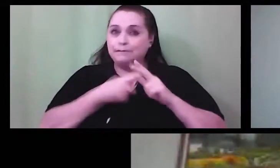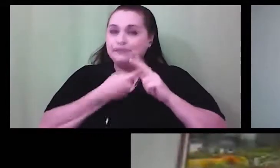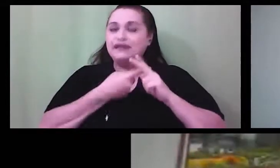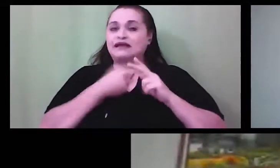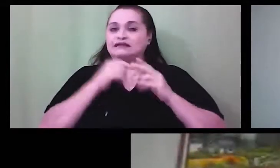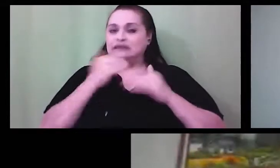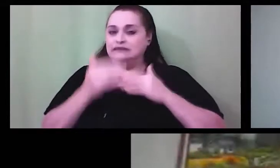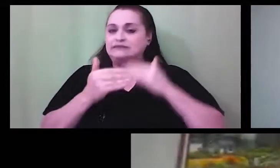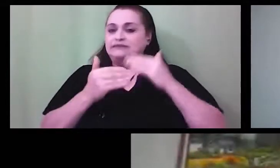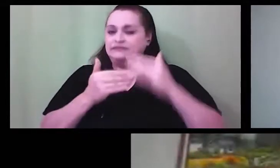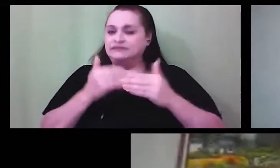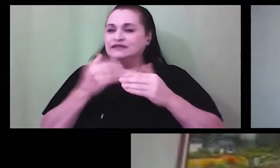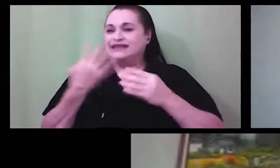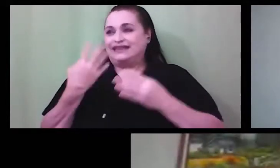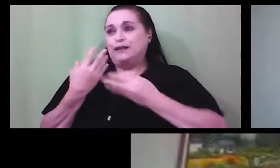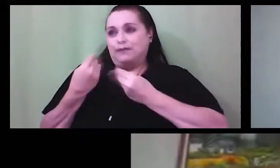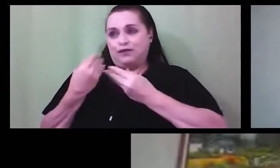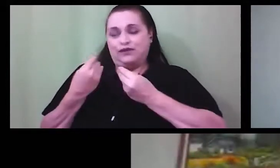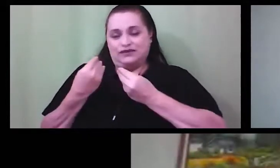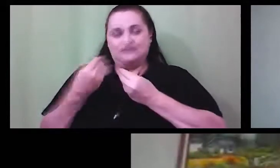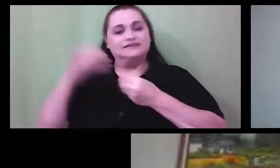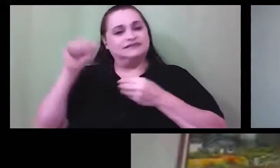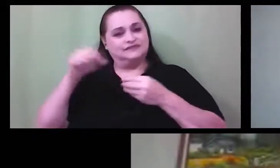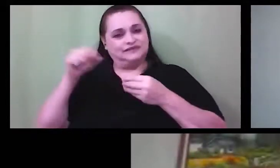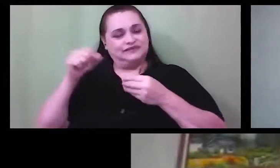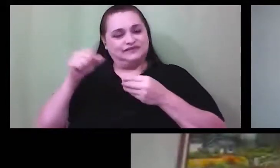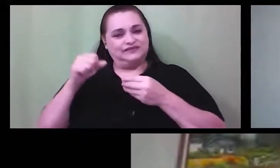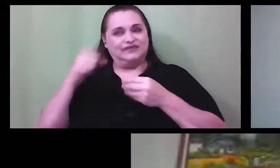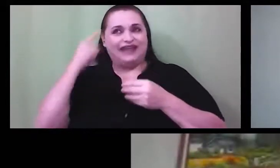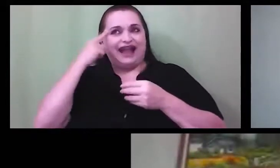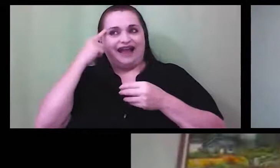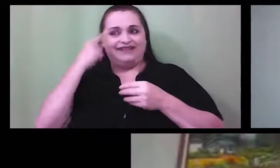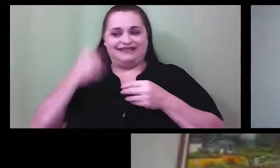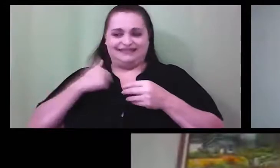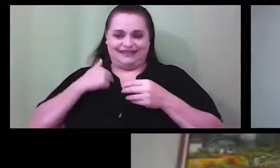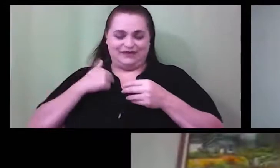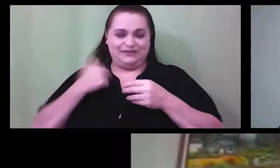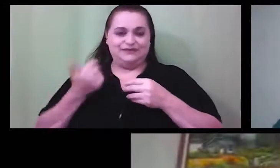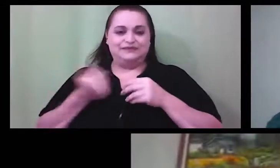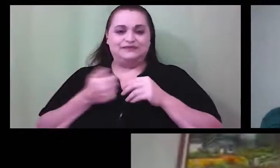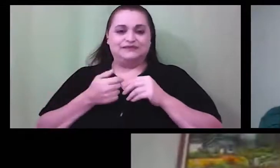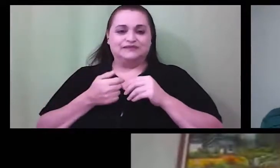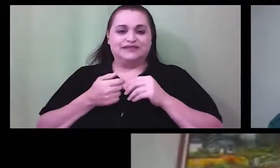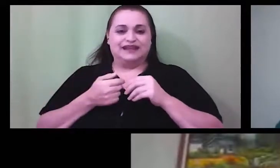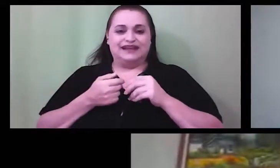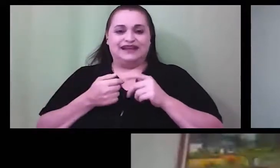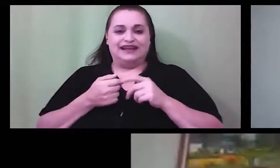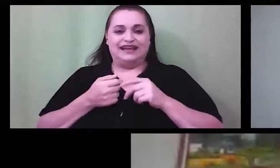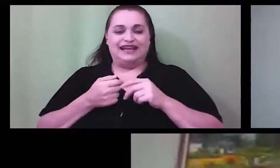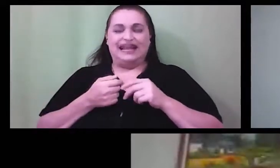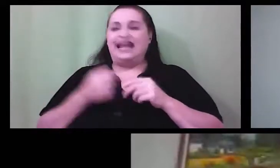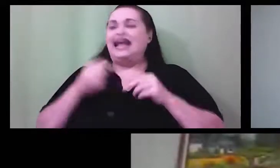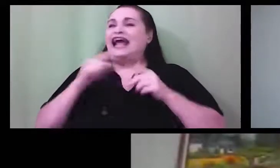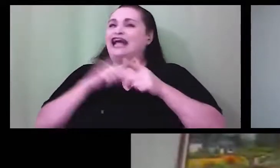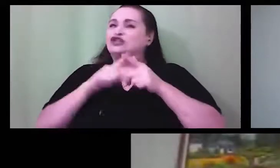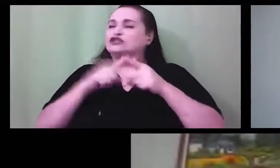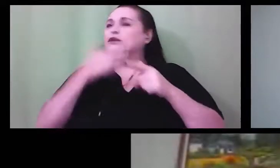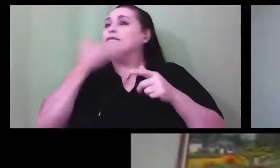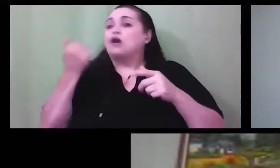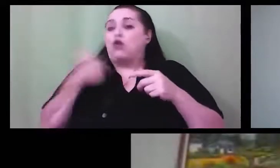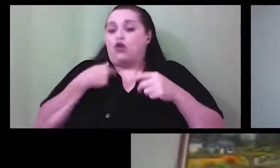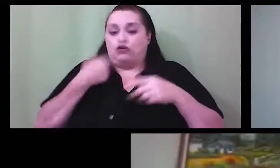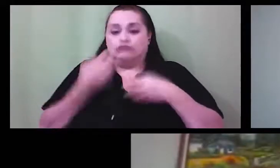ese poquito de temores en la cabecita de uno. ¿Y qué es lo mejor que podemos hacer